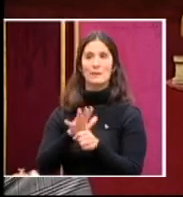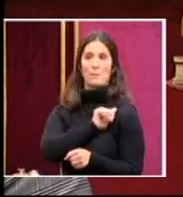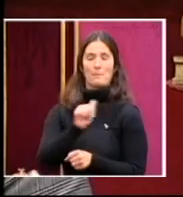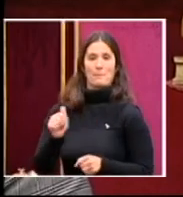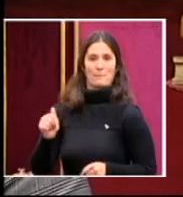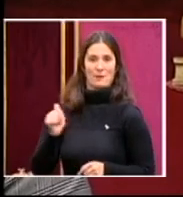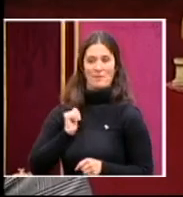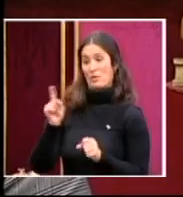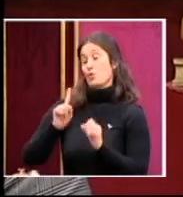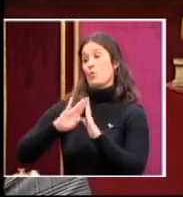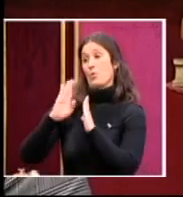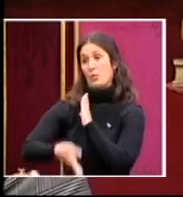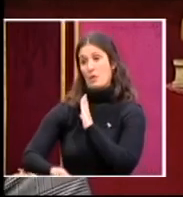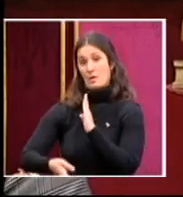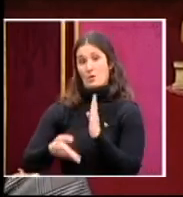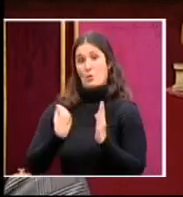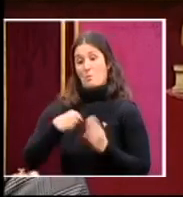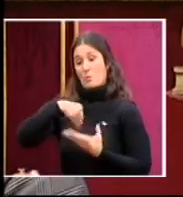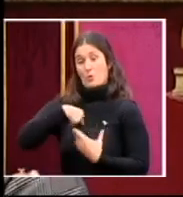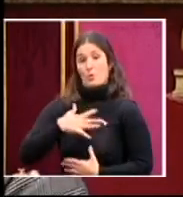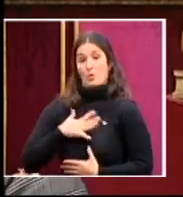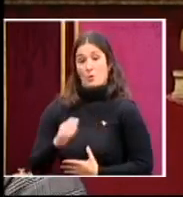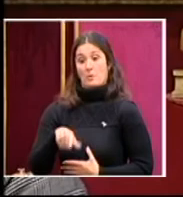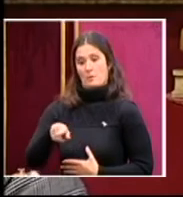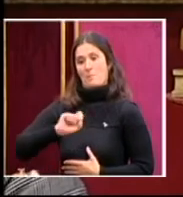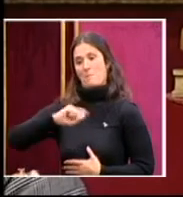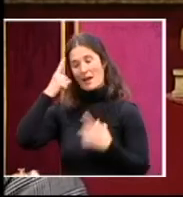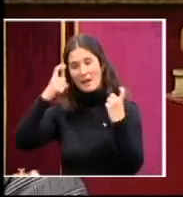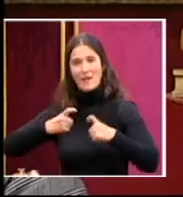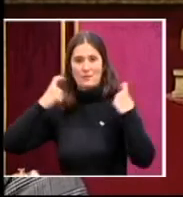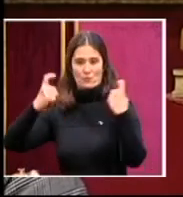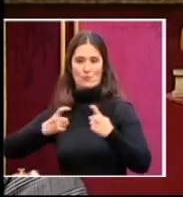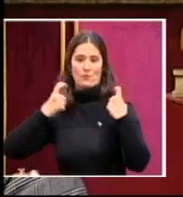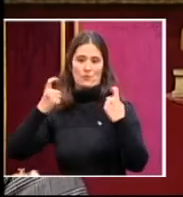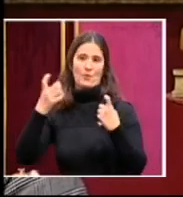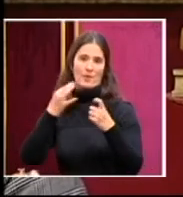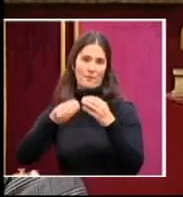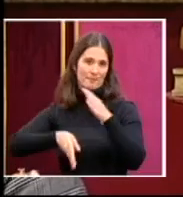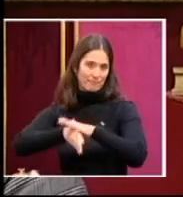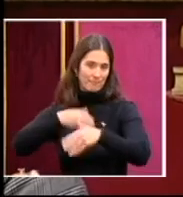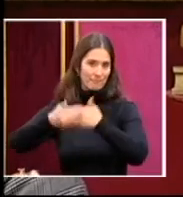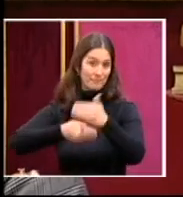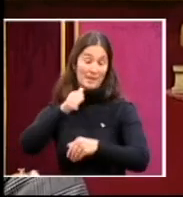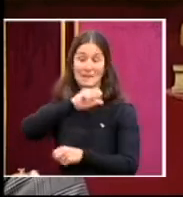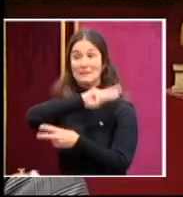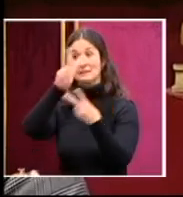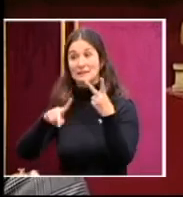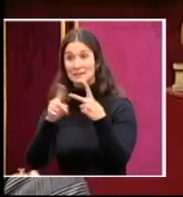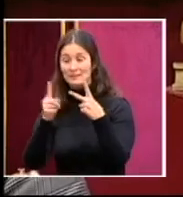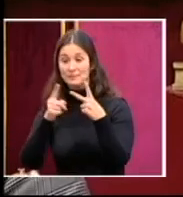privado o no directamente del propio ayuntamiento, que es donde mayor esfuerzo hay que ir haciendo. Y en segundo lugar,